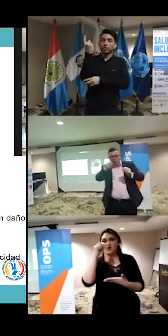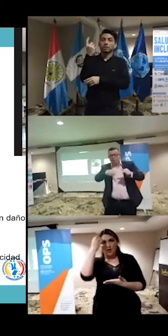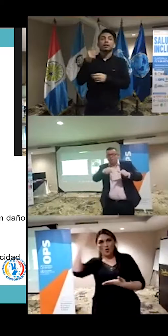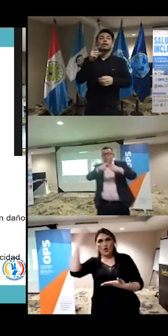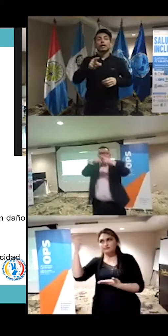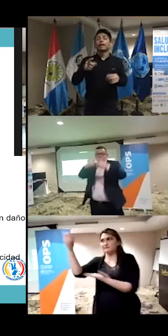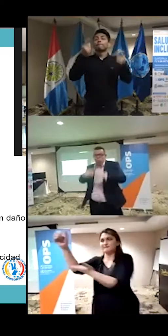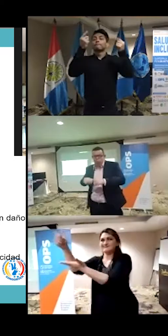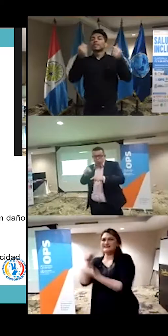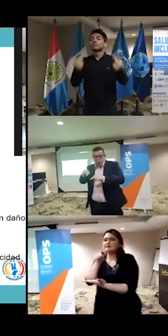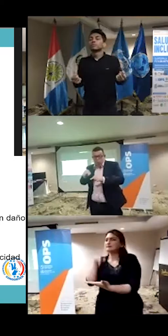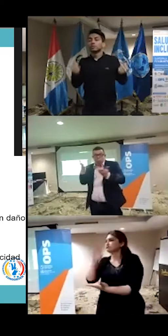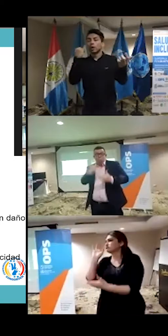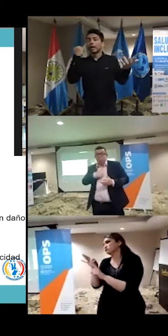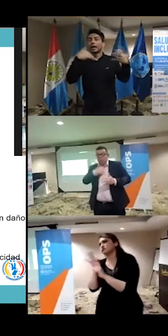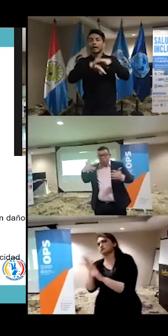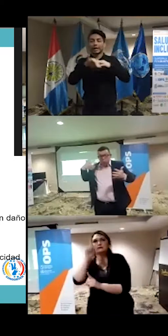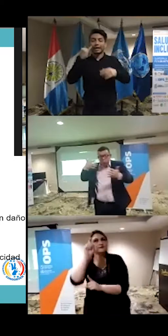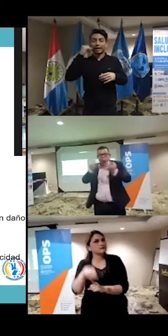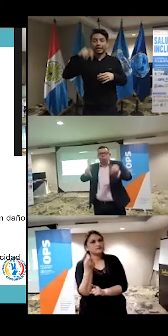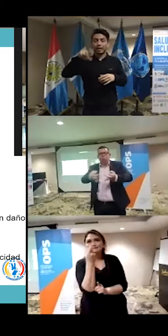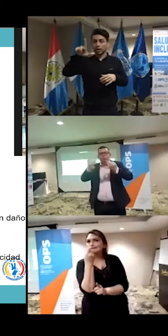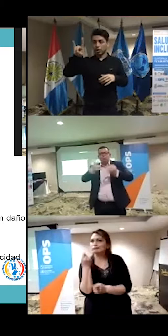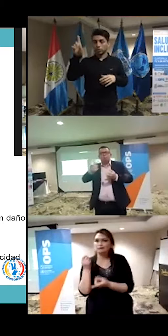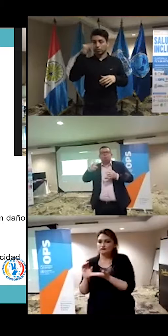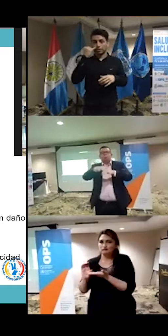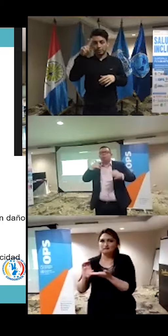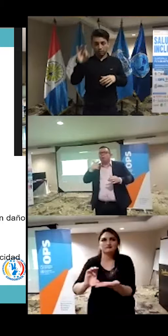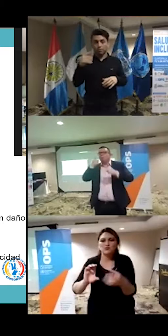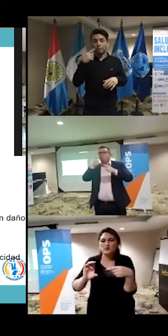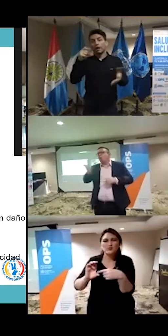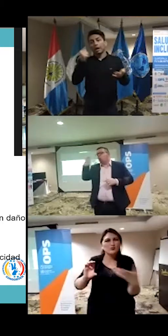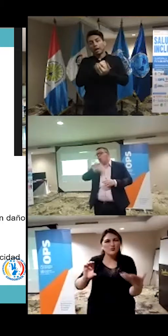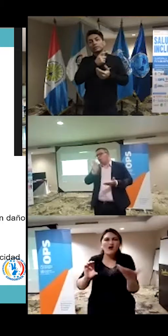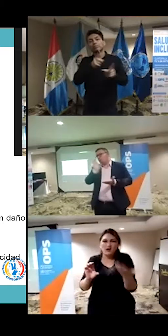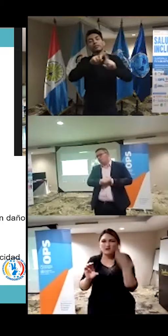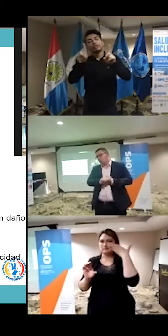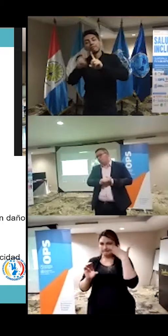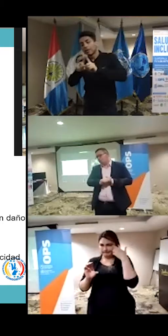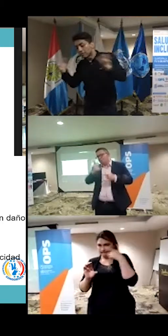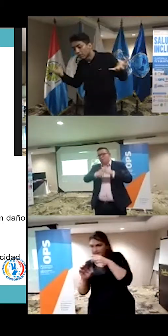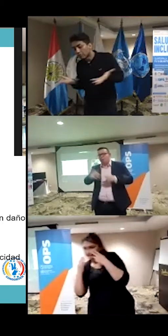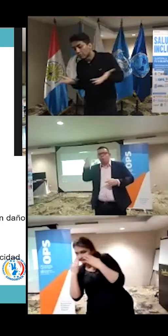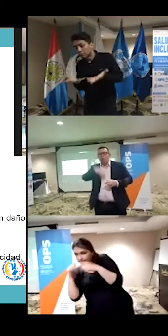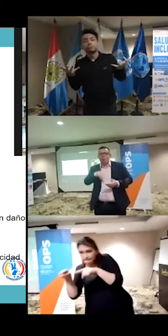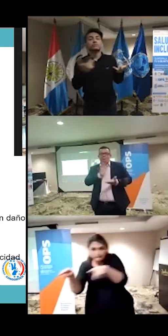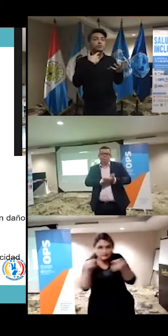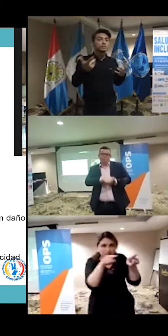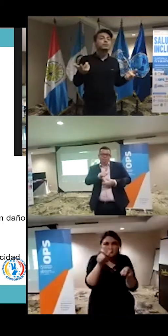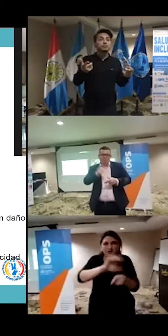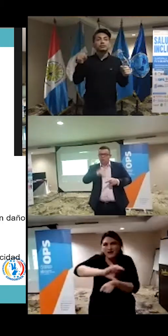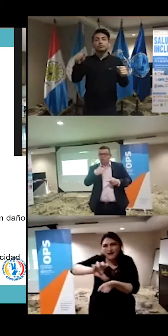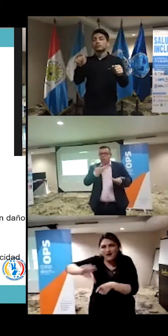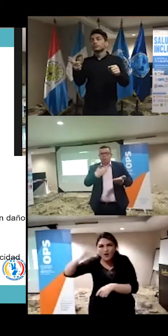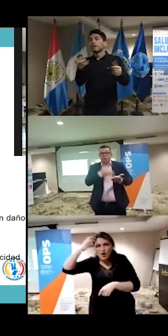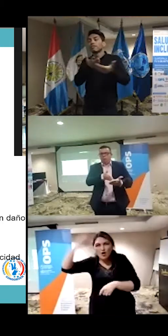de los presupuestos inclusivos. Lamentablemente, lo que hemos visto en los diferentes espacios, en los diferentes estados, cuando vamos a exigir nuestros